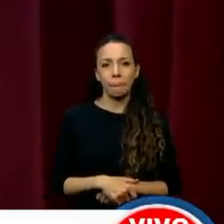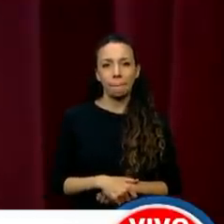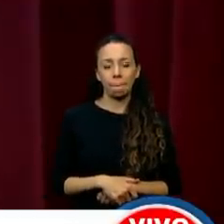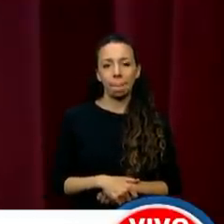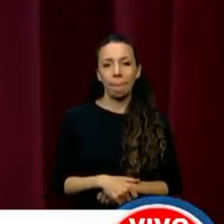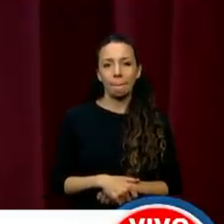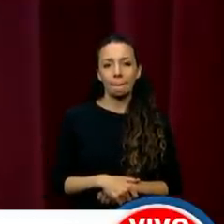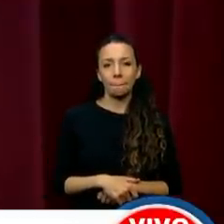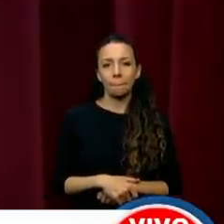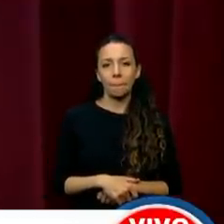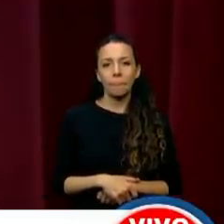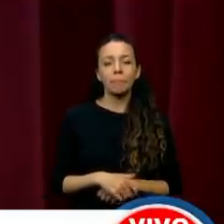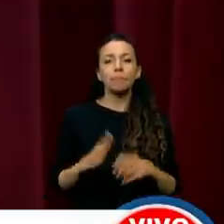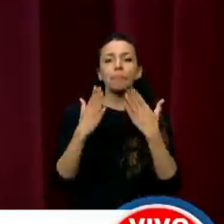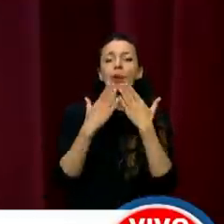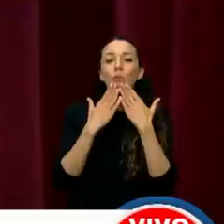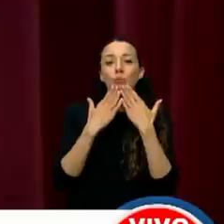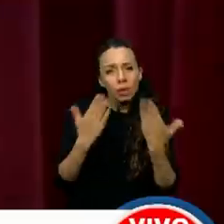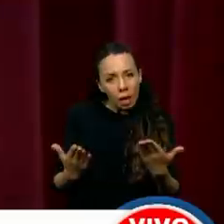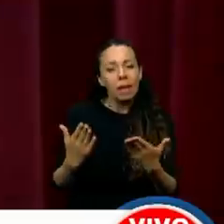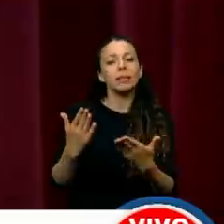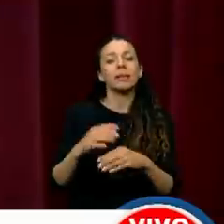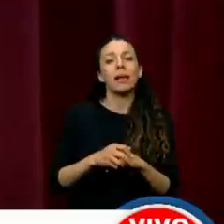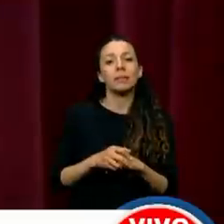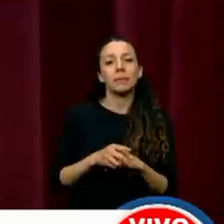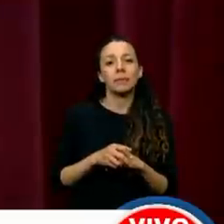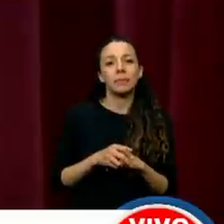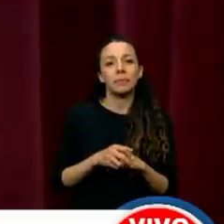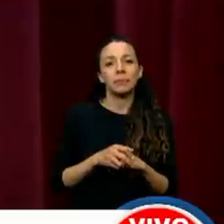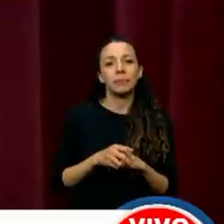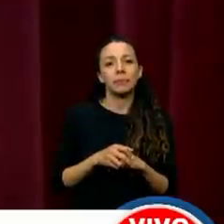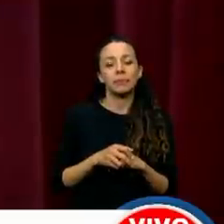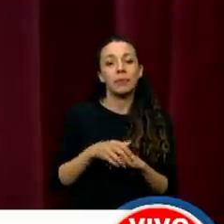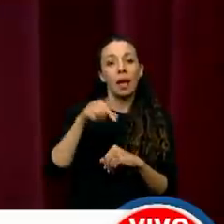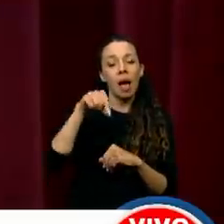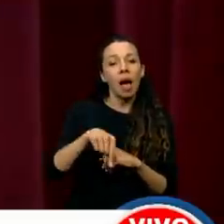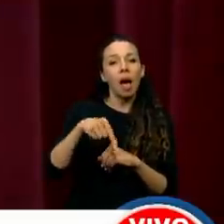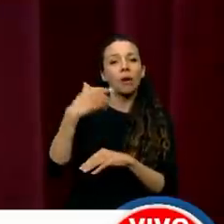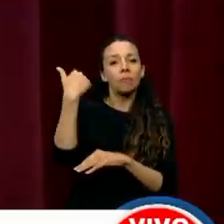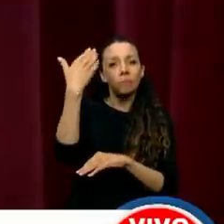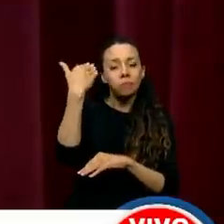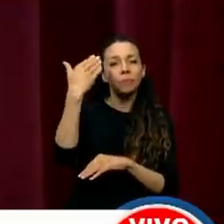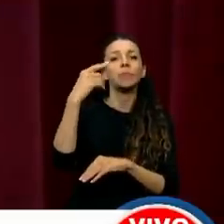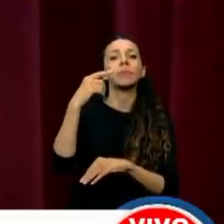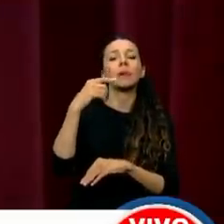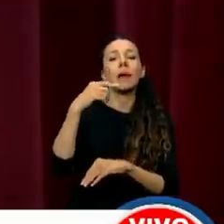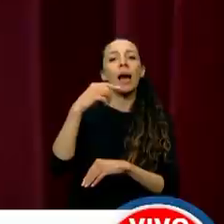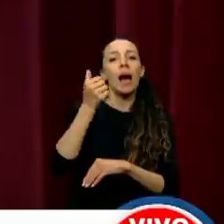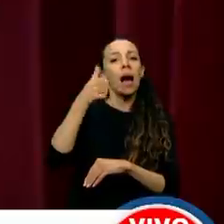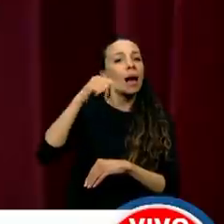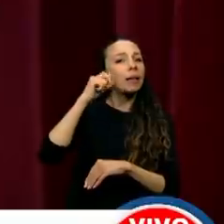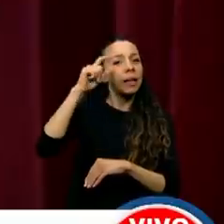muchas gracias señora diputada tiene la palabra el señor diputado miguel ángel